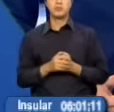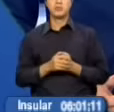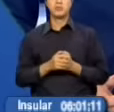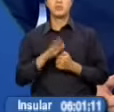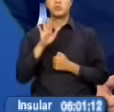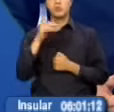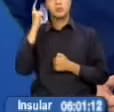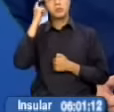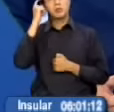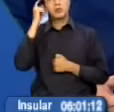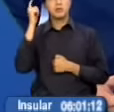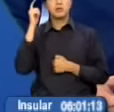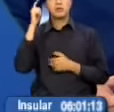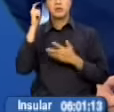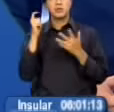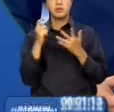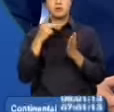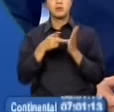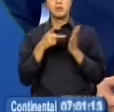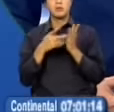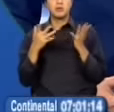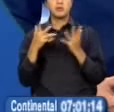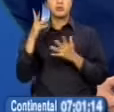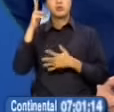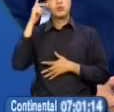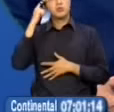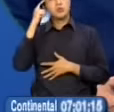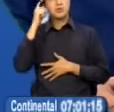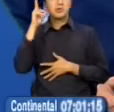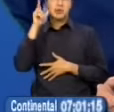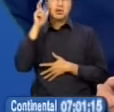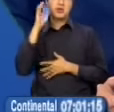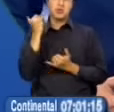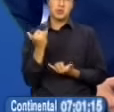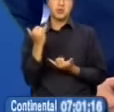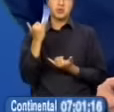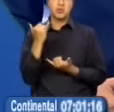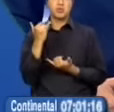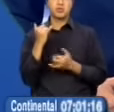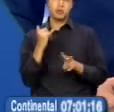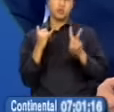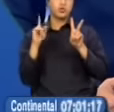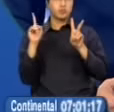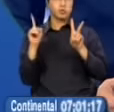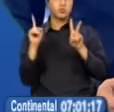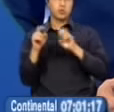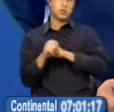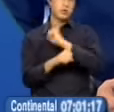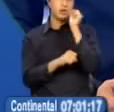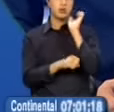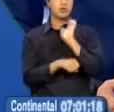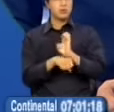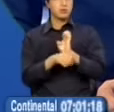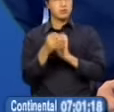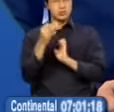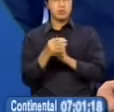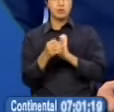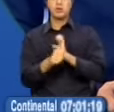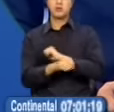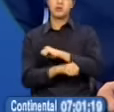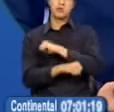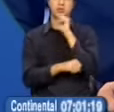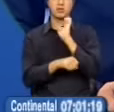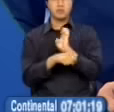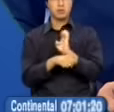análisis respecto a lo que vamos a ver yo me apresuro a decir que hoy espero un 2 a 1 en favor del cuadro por supuesto llegando a la selección